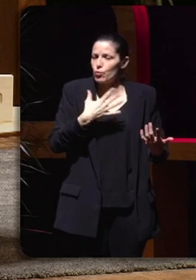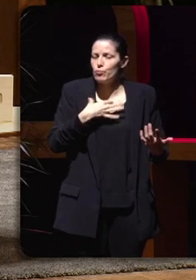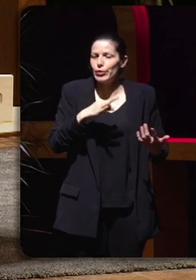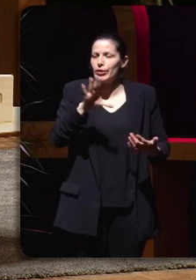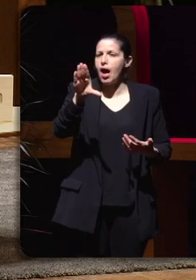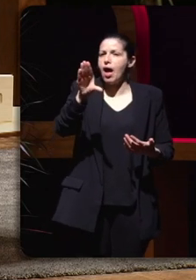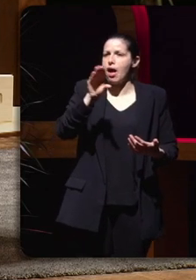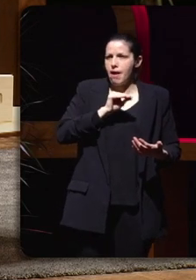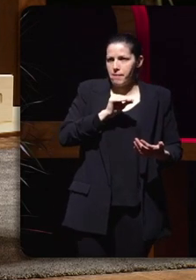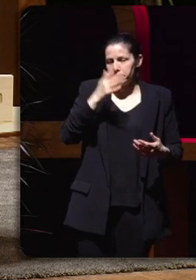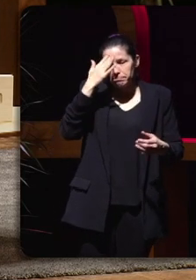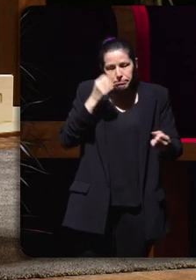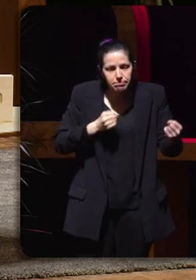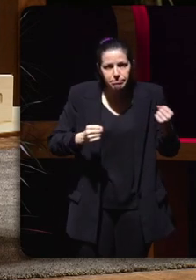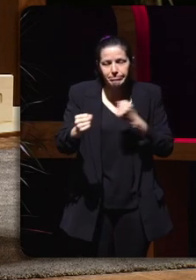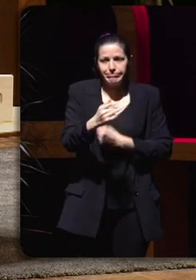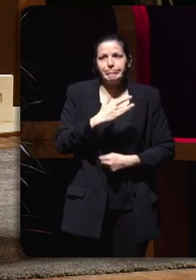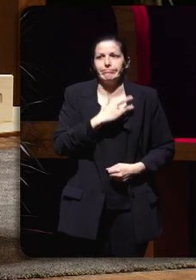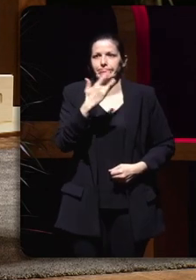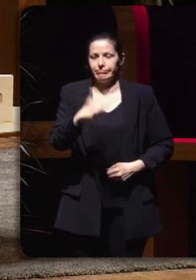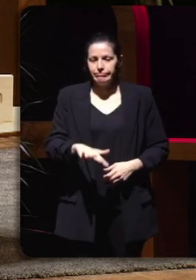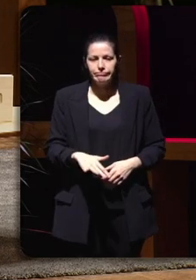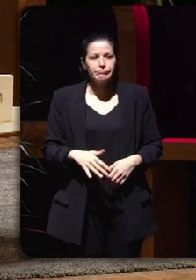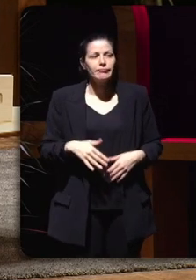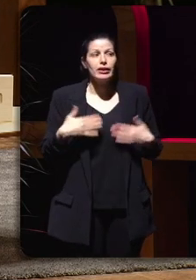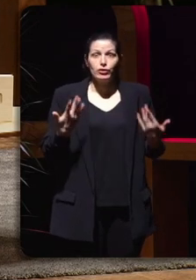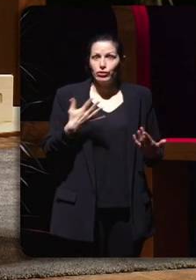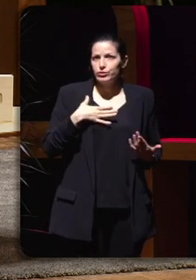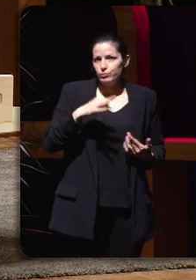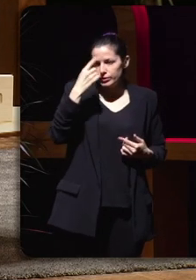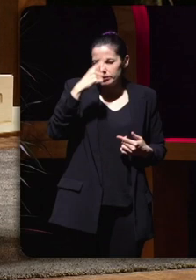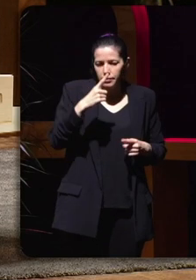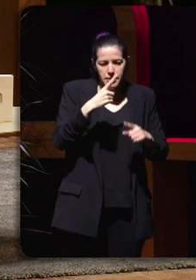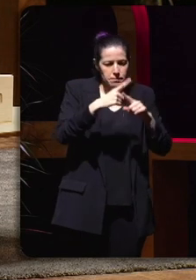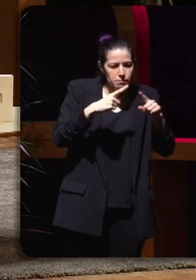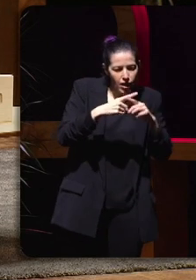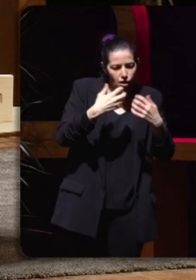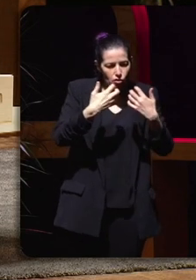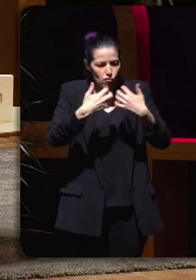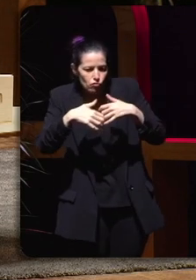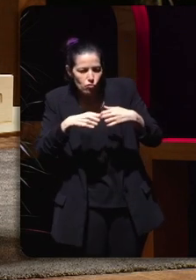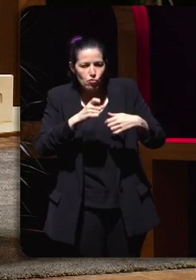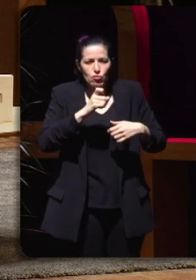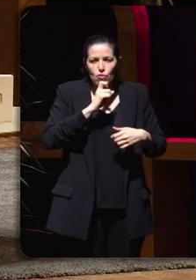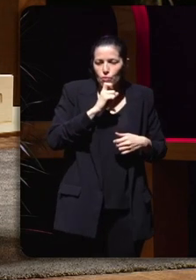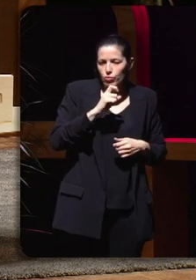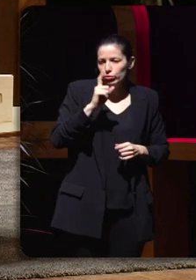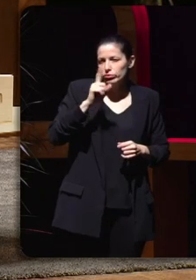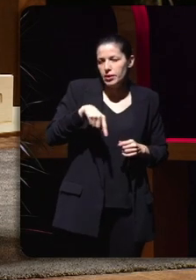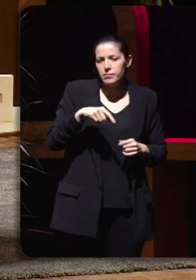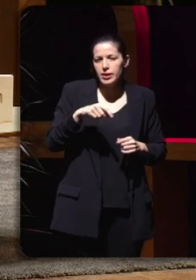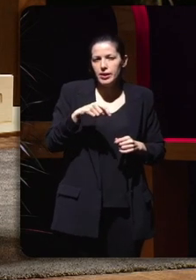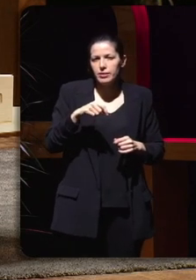en primer lugar hay que tener ese conocimiento de cómo funciona el medio además de ver mucha televisión pero al mismo tiempo creo que hay que tener una mirada creo que hay que tener algo